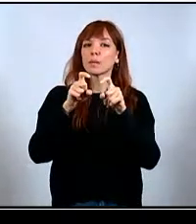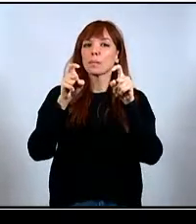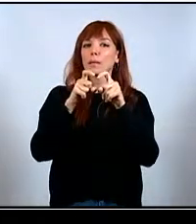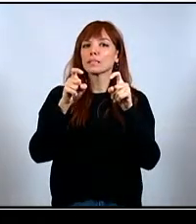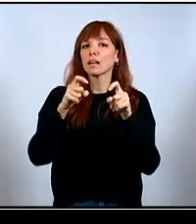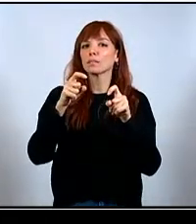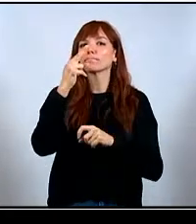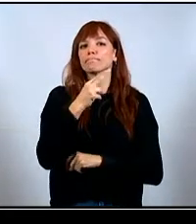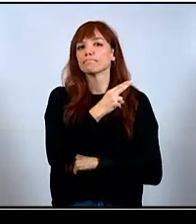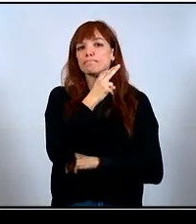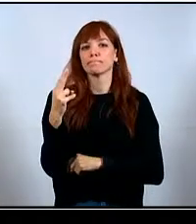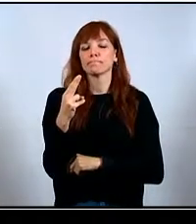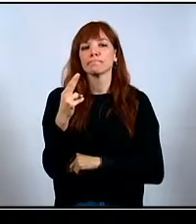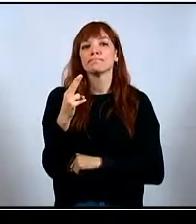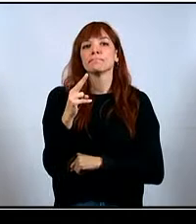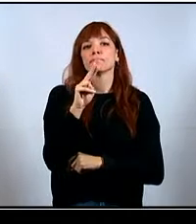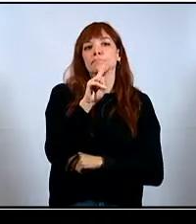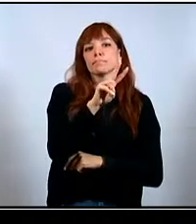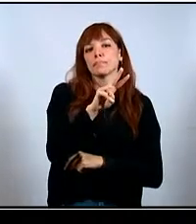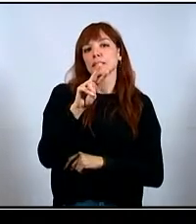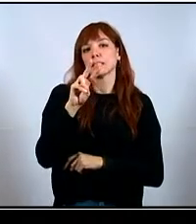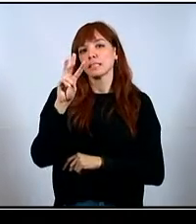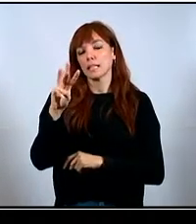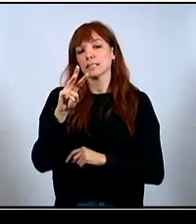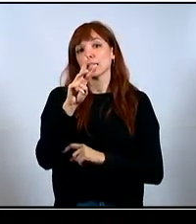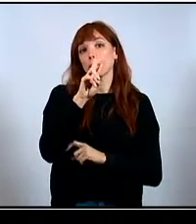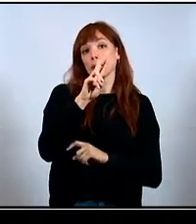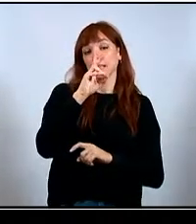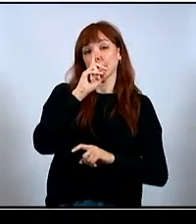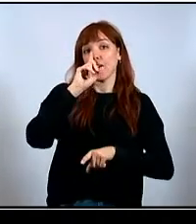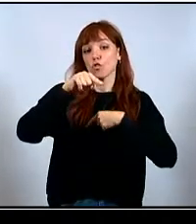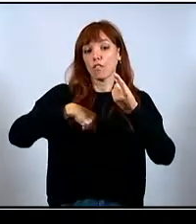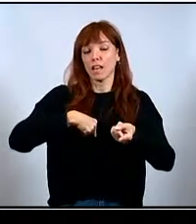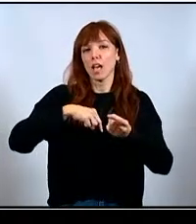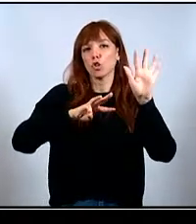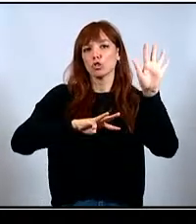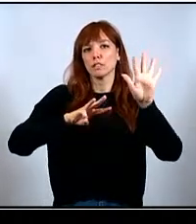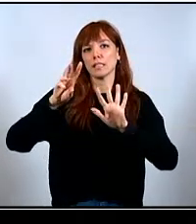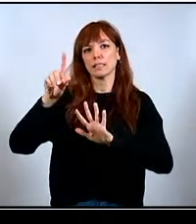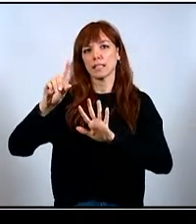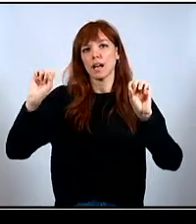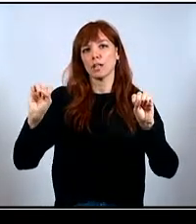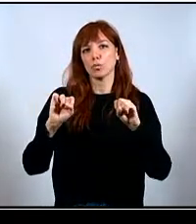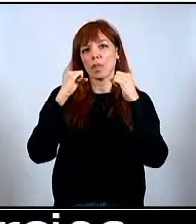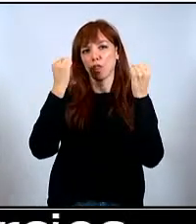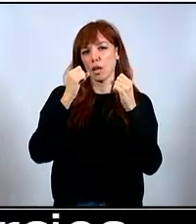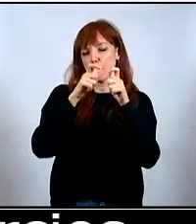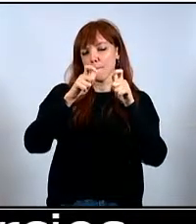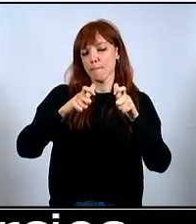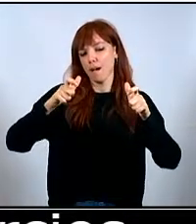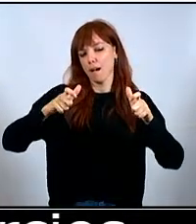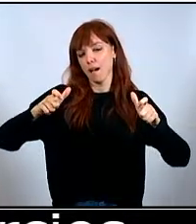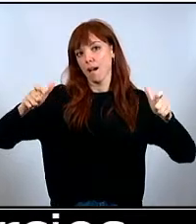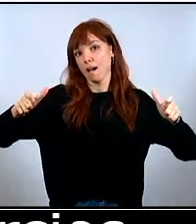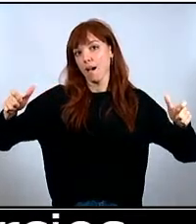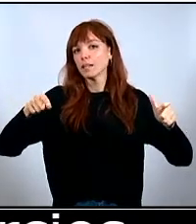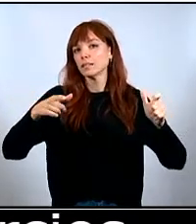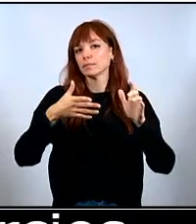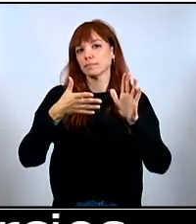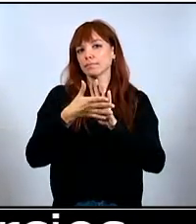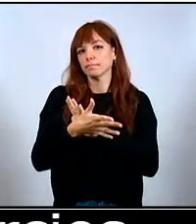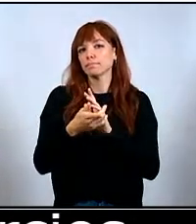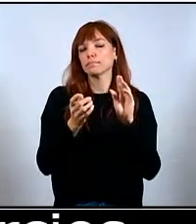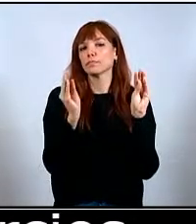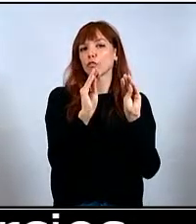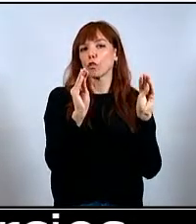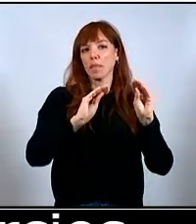2023 a 27 inserciones, en el 2024 86, 25.291 y se trata de una formación